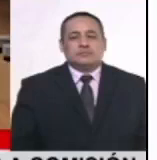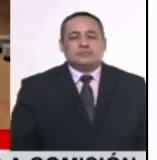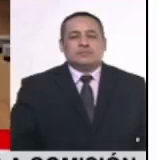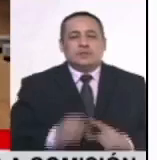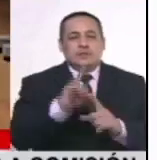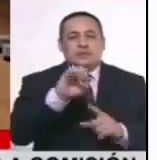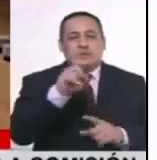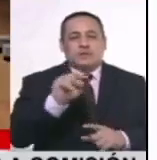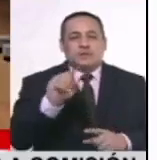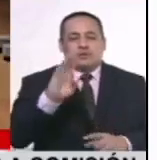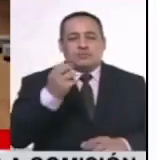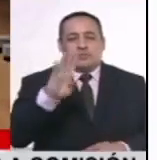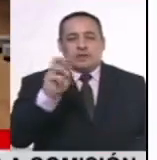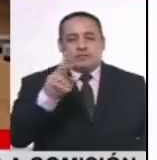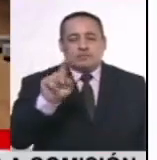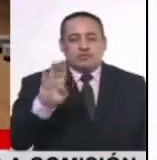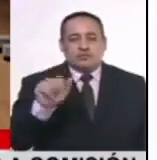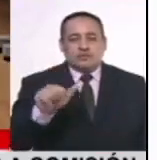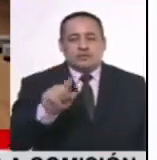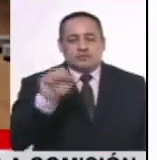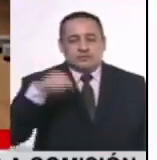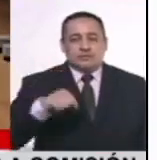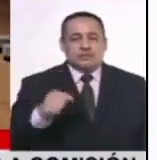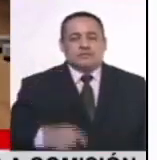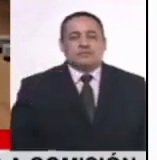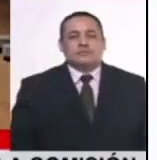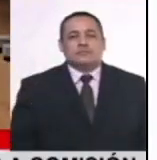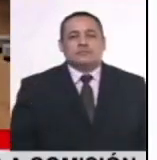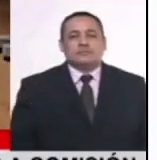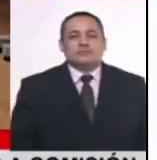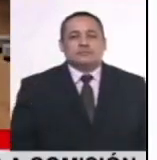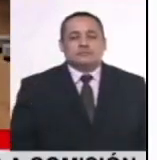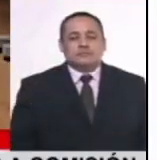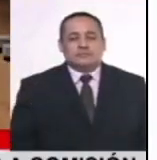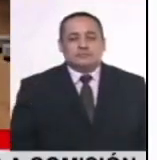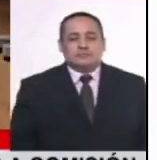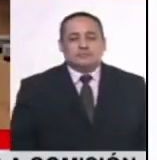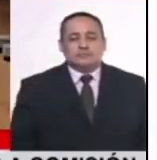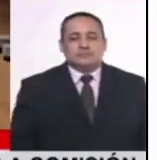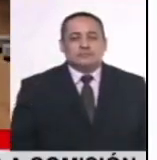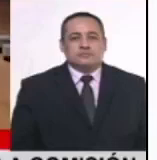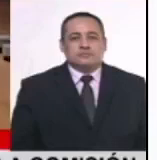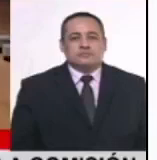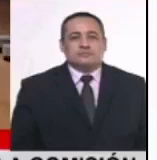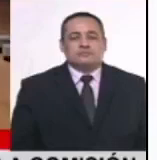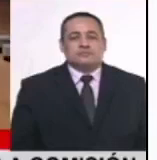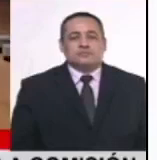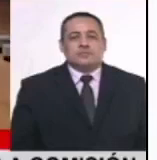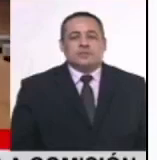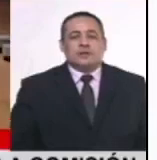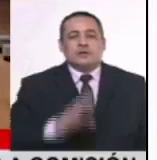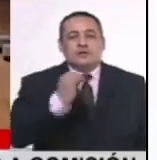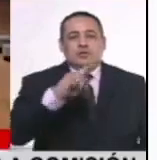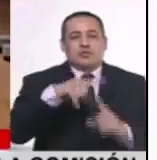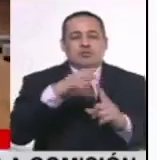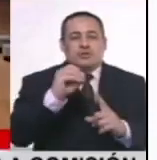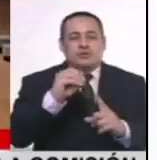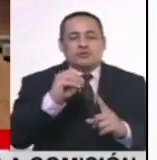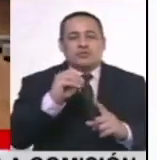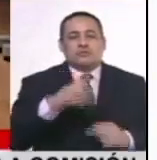Quirós Barbosa. A favor. Quirós Barbosa, sí. Cueto